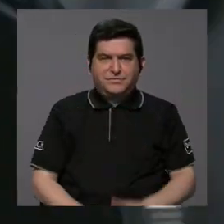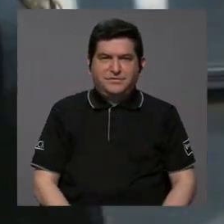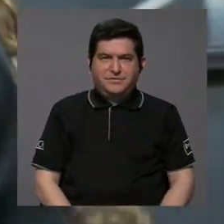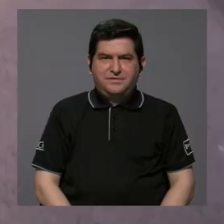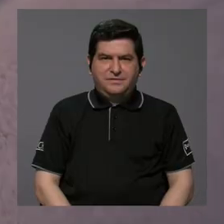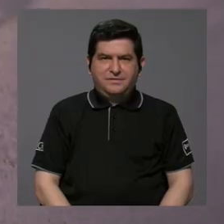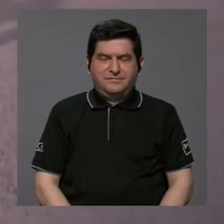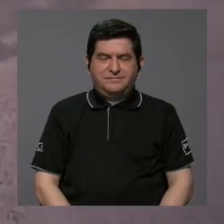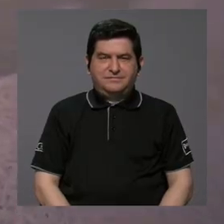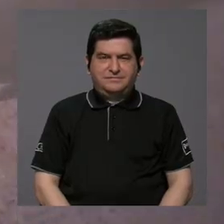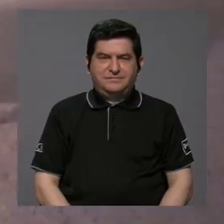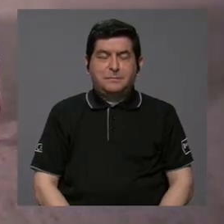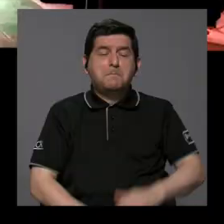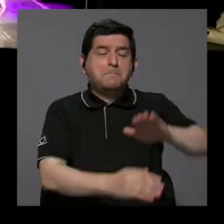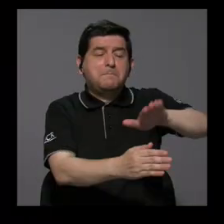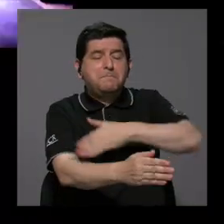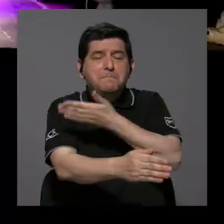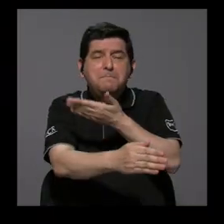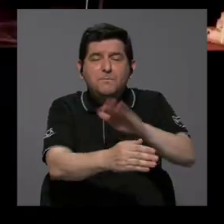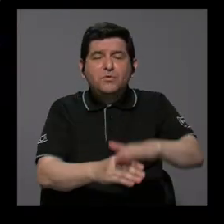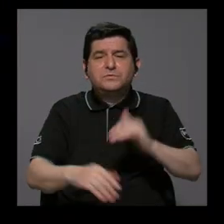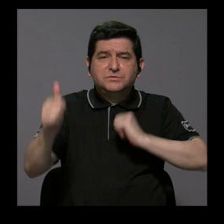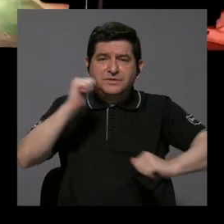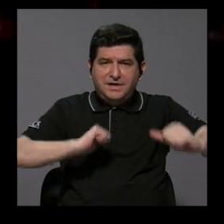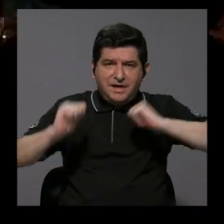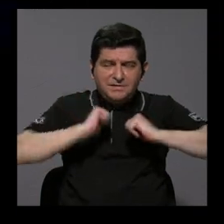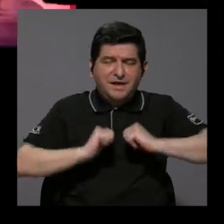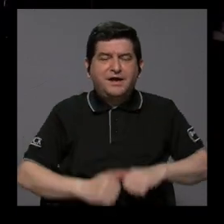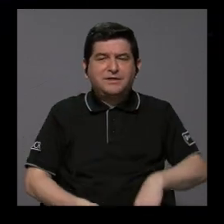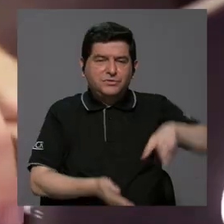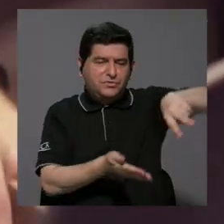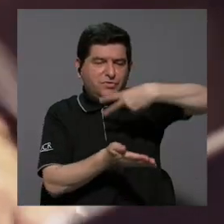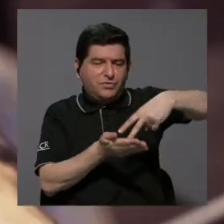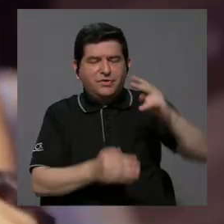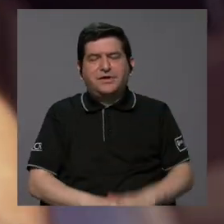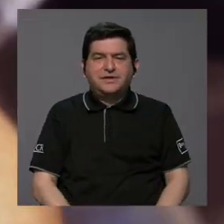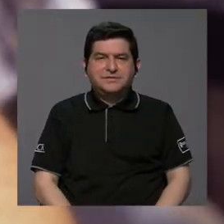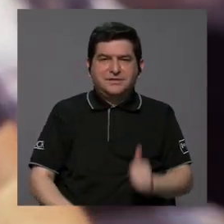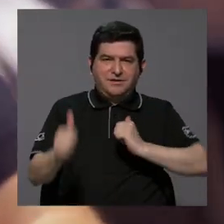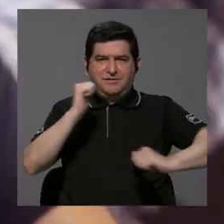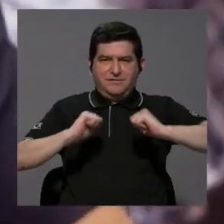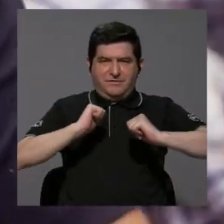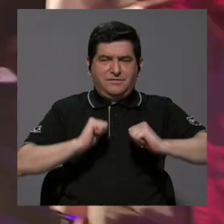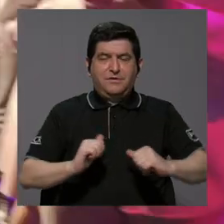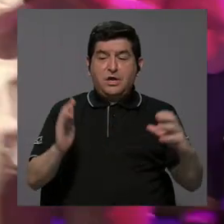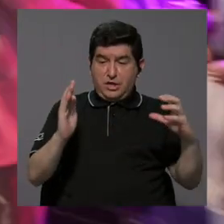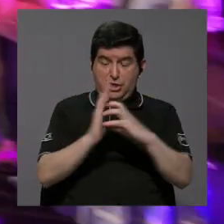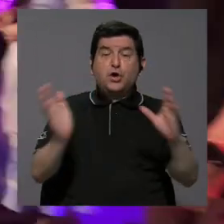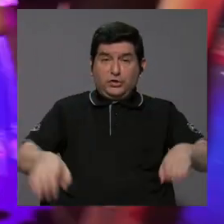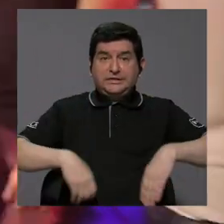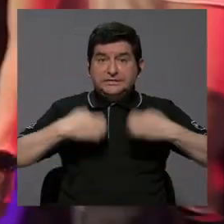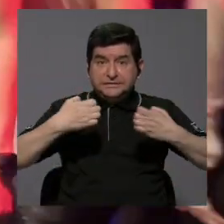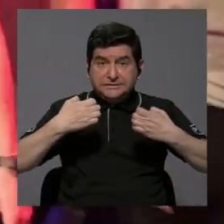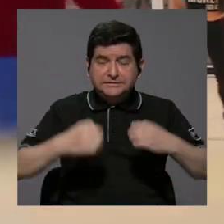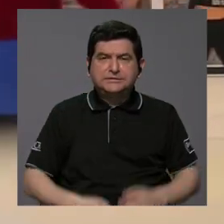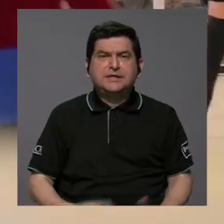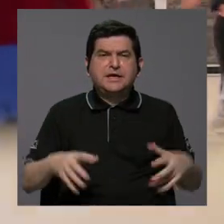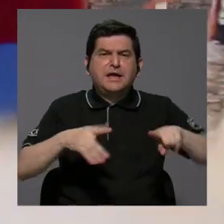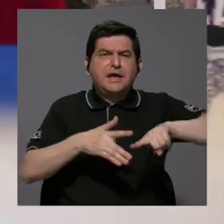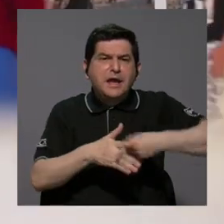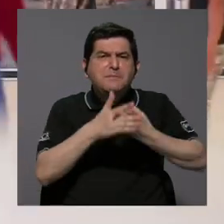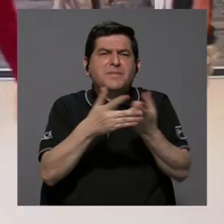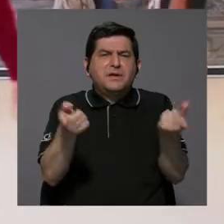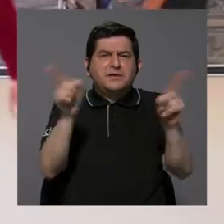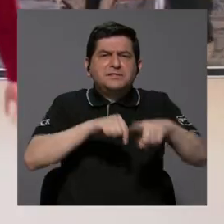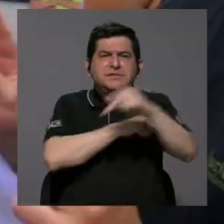mezclada de música teatro danza actuación hay un guión un libreto se empieza a